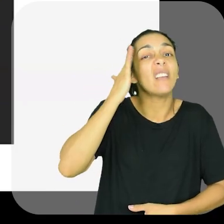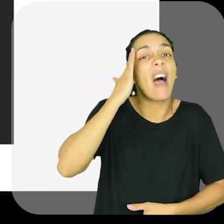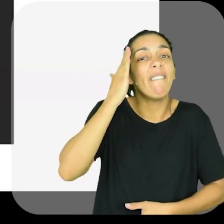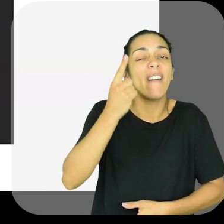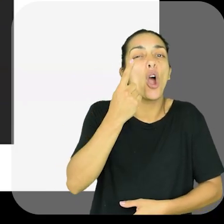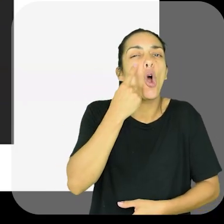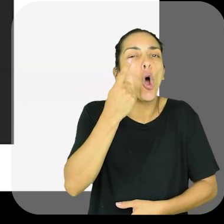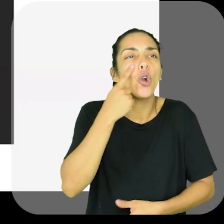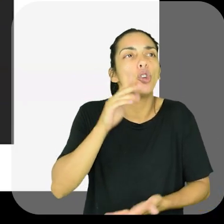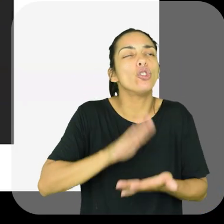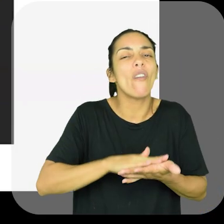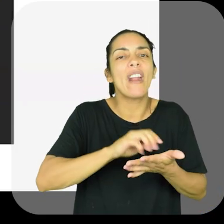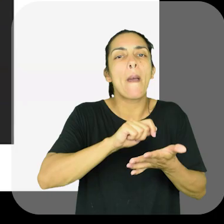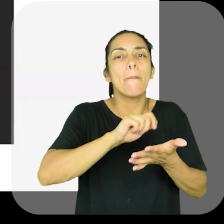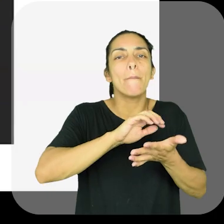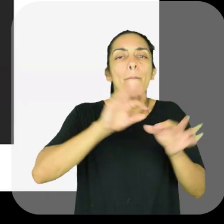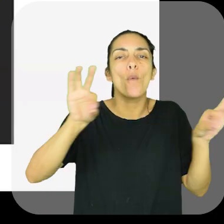musicografía braille, sobre cómo